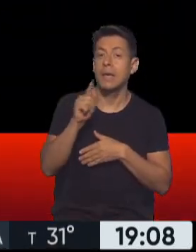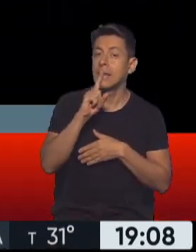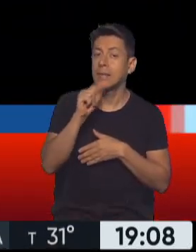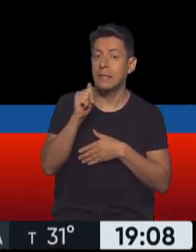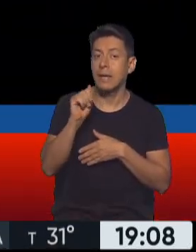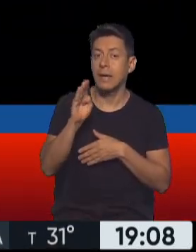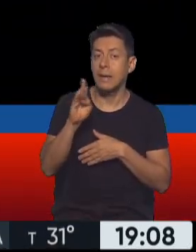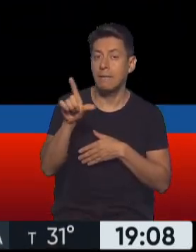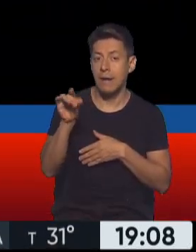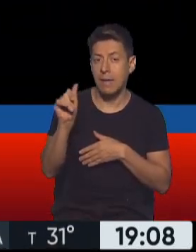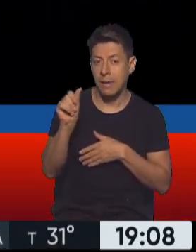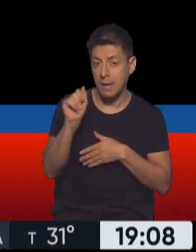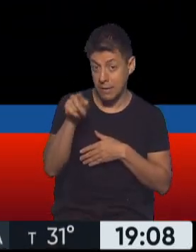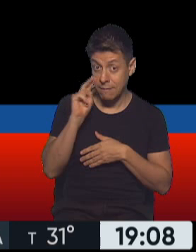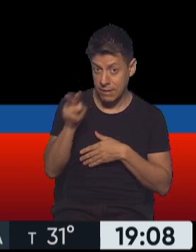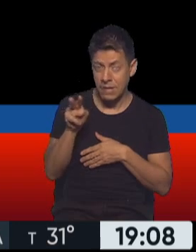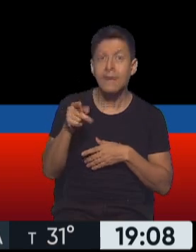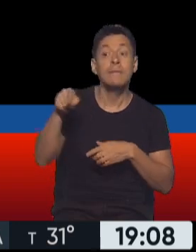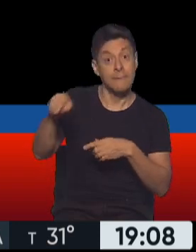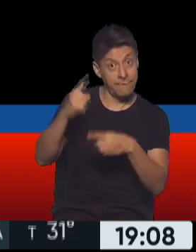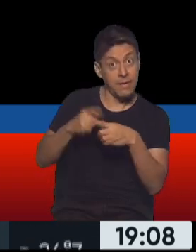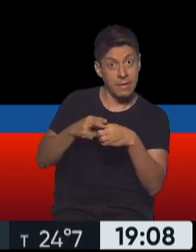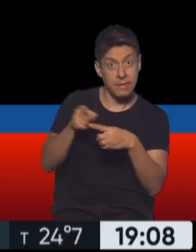imágenes, pues de golpe había un festejo,